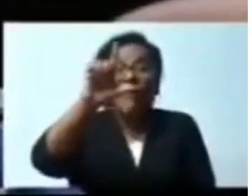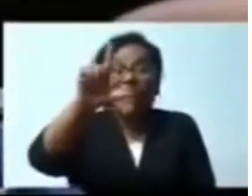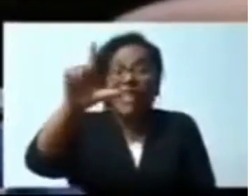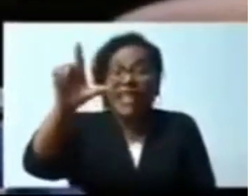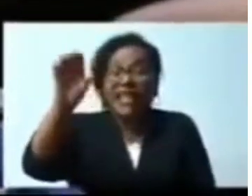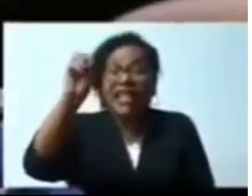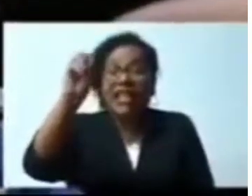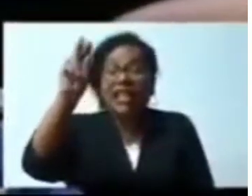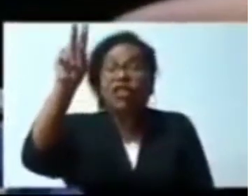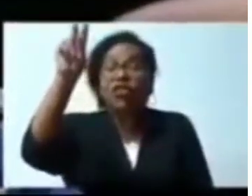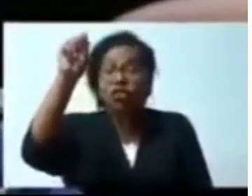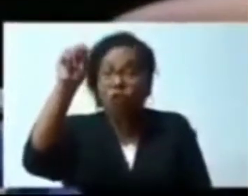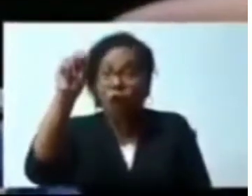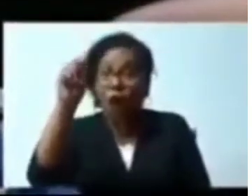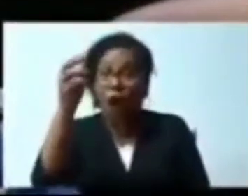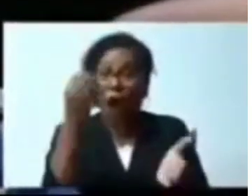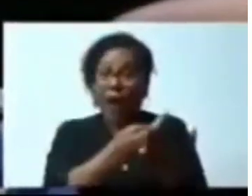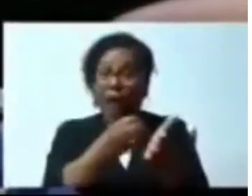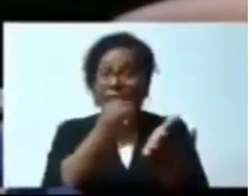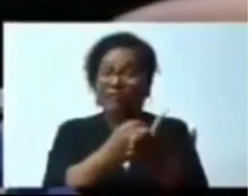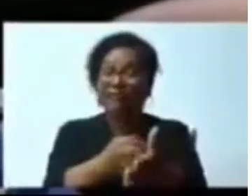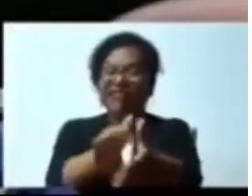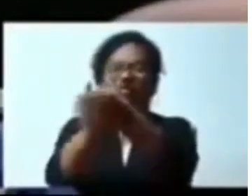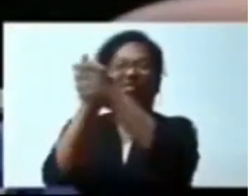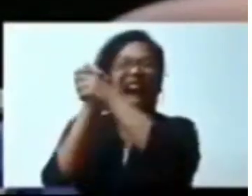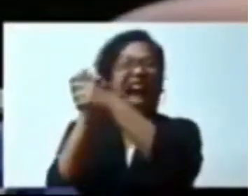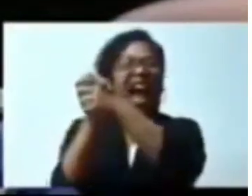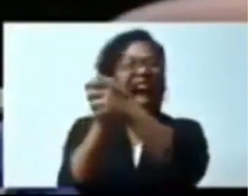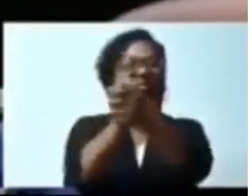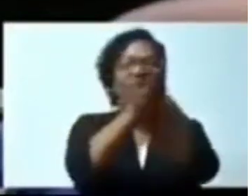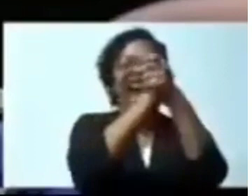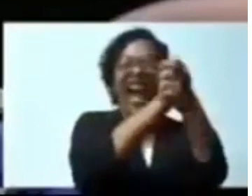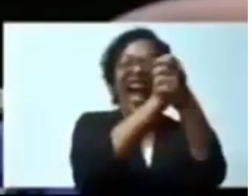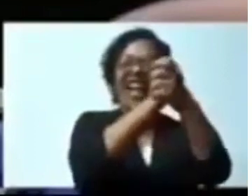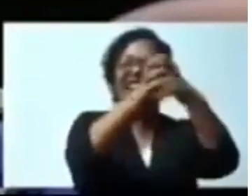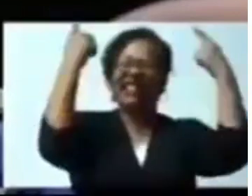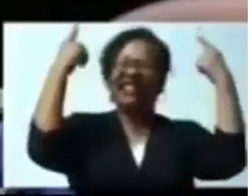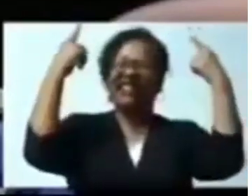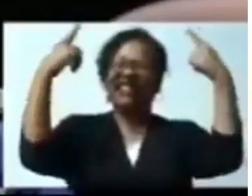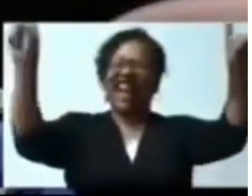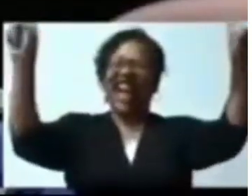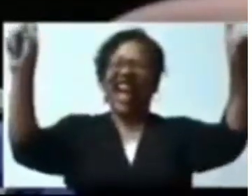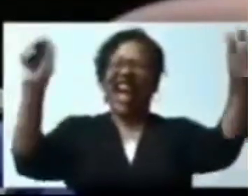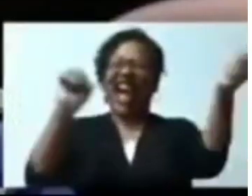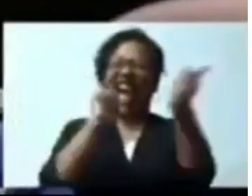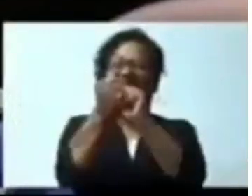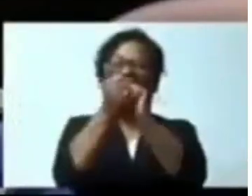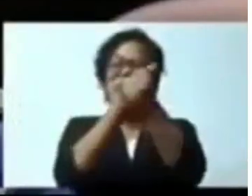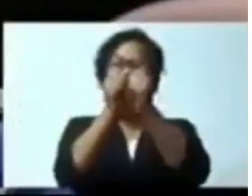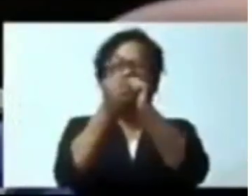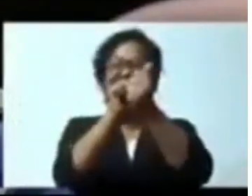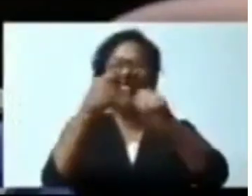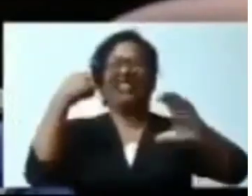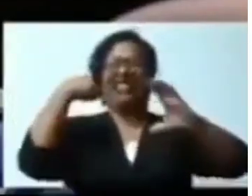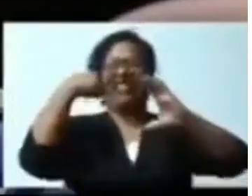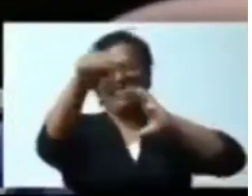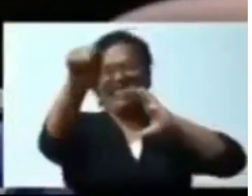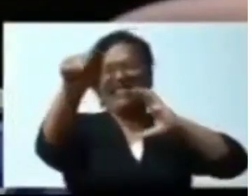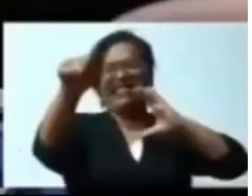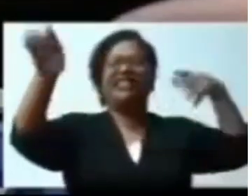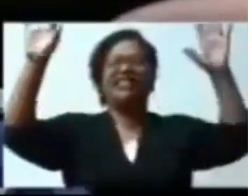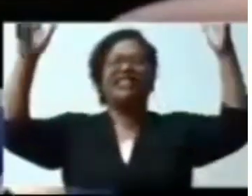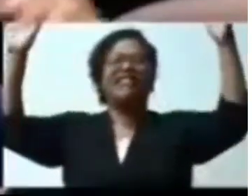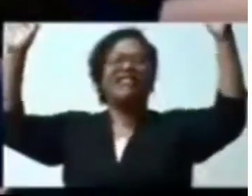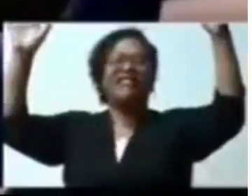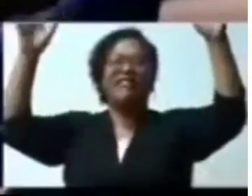1 billón de pesos. Felicidades, felicidades por este logro olímpico en tomar prestado. Se lo vamos a mandar con Farid y con Francisco. Un aplauso al